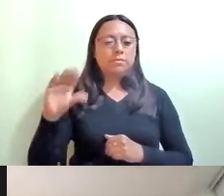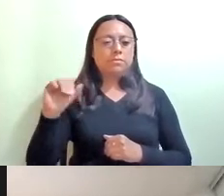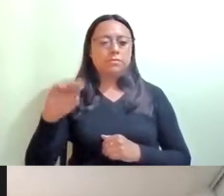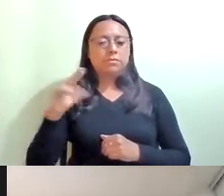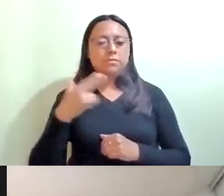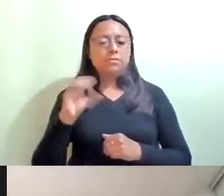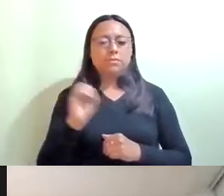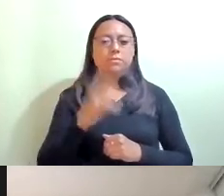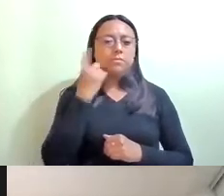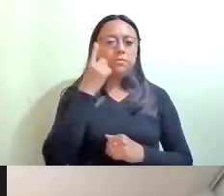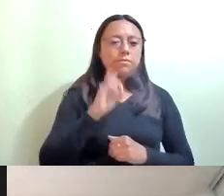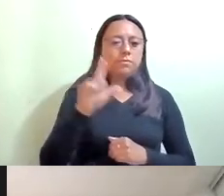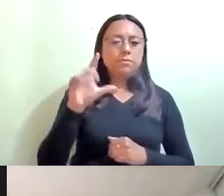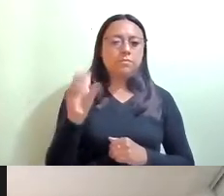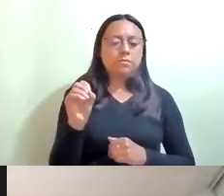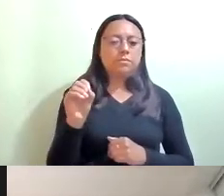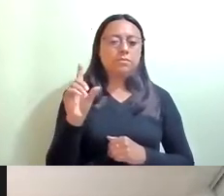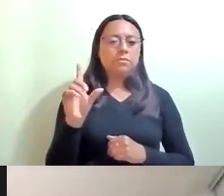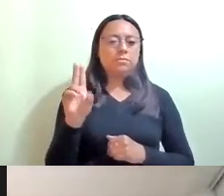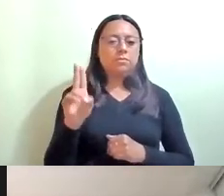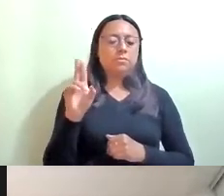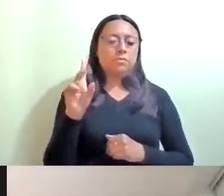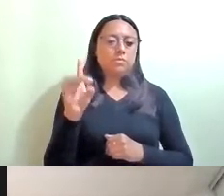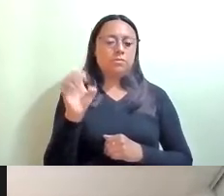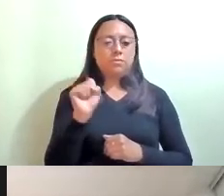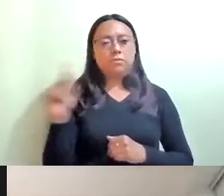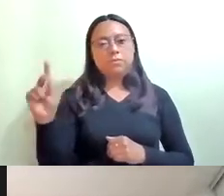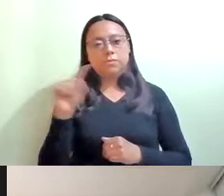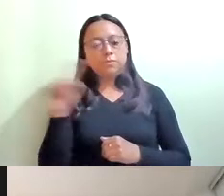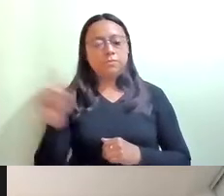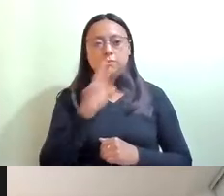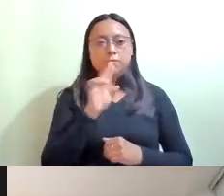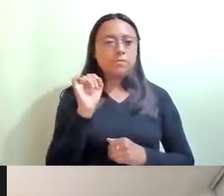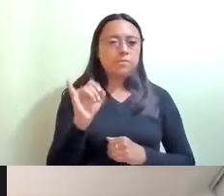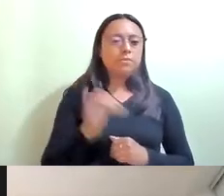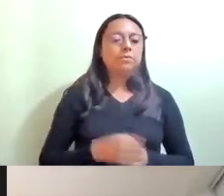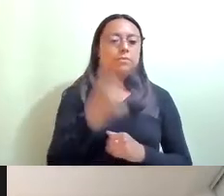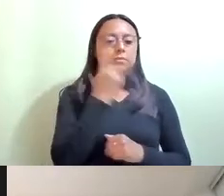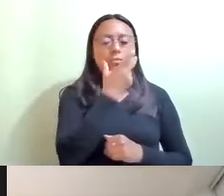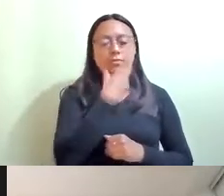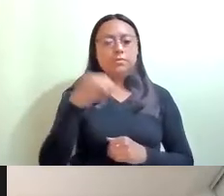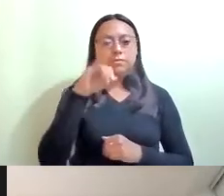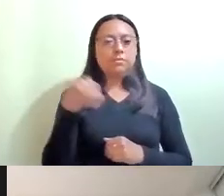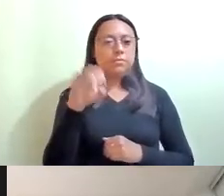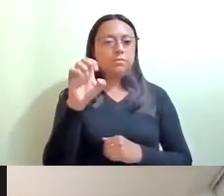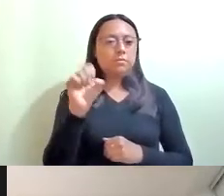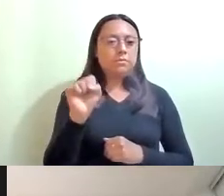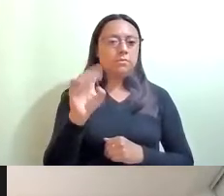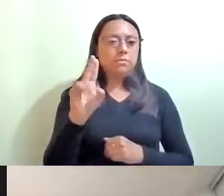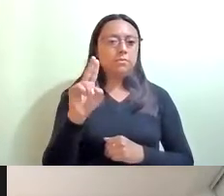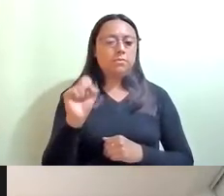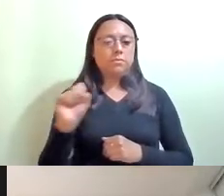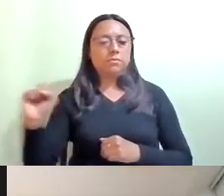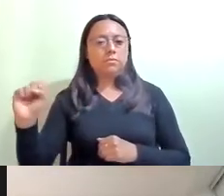María de Lourdes Paz Reyes. Lourdes Paz en pro. Gracias, diputado. Diputado Jesús Sesma Suárez. A